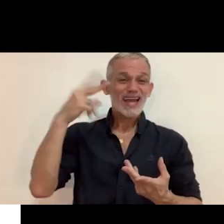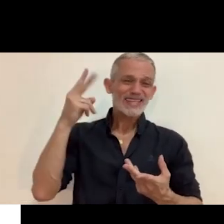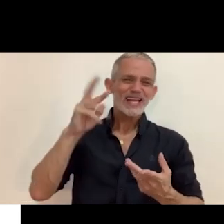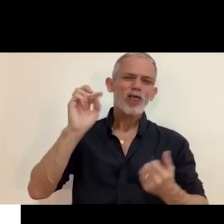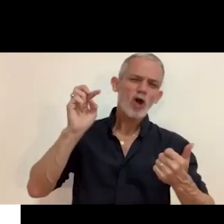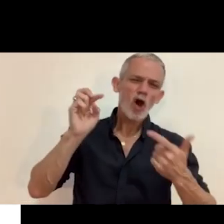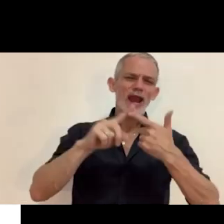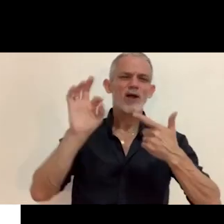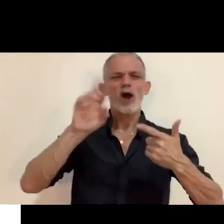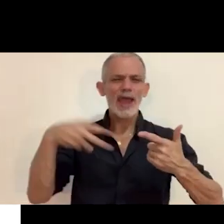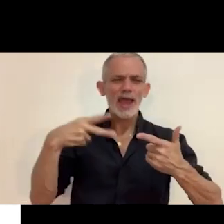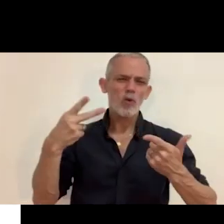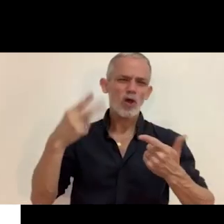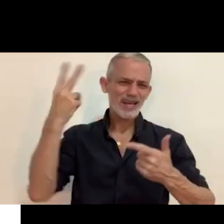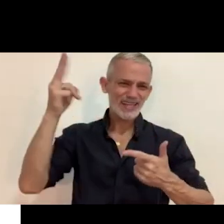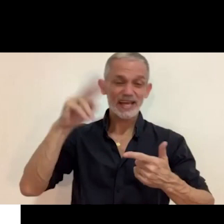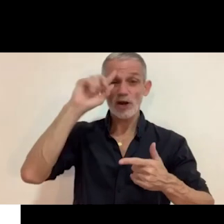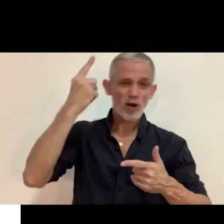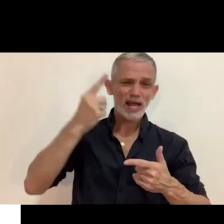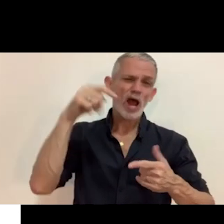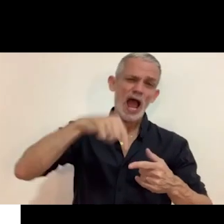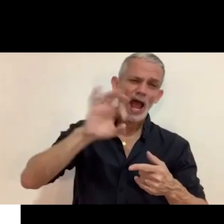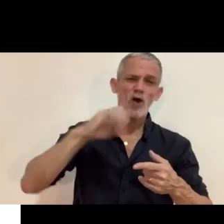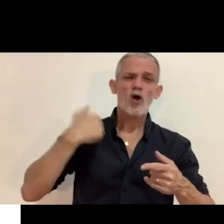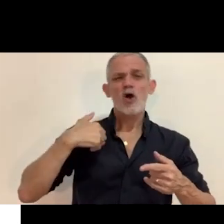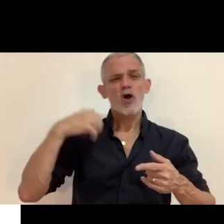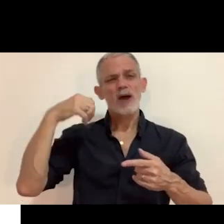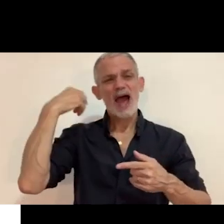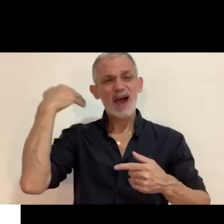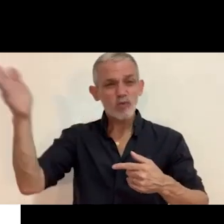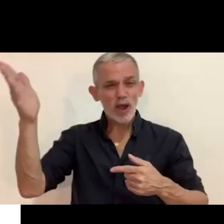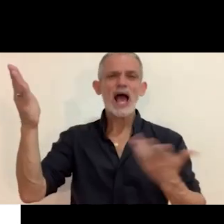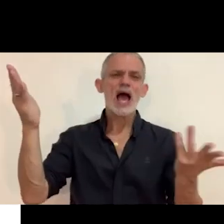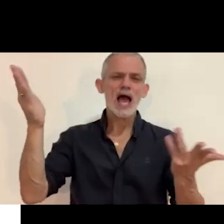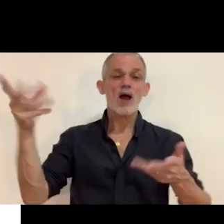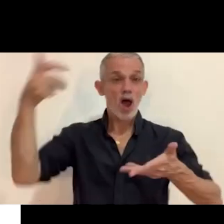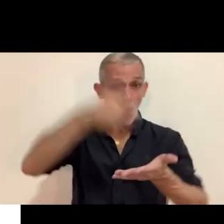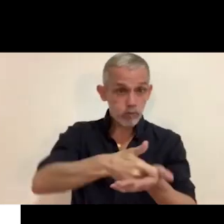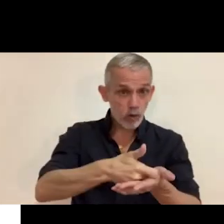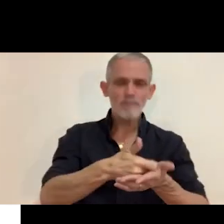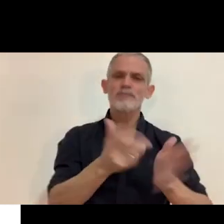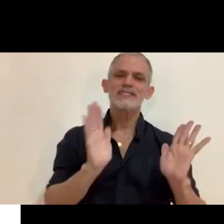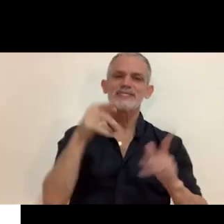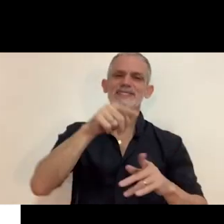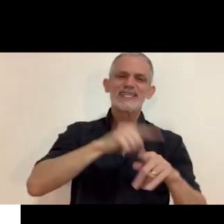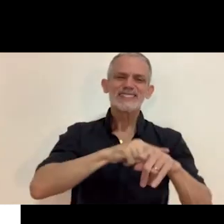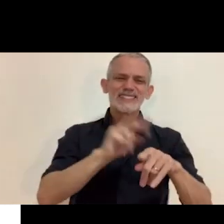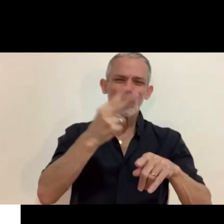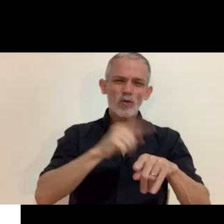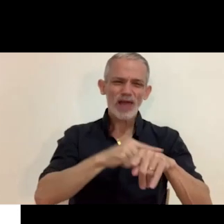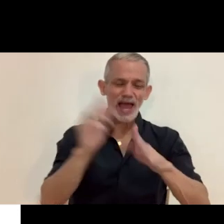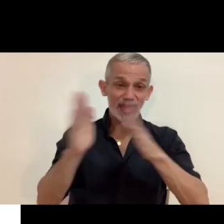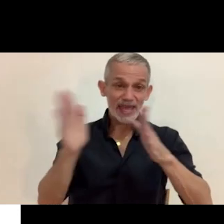nacional, ya sea en el país o en el exterior, quedan excluidos en esta segunda etapa de